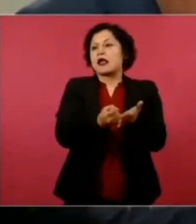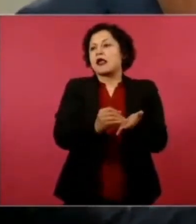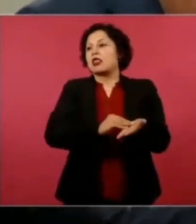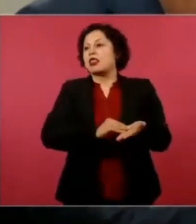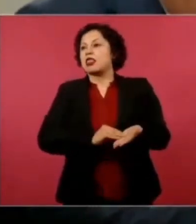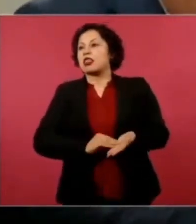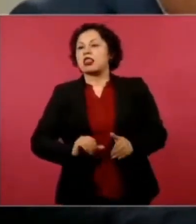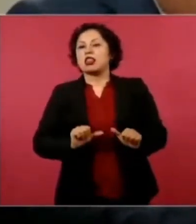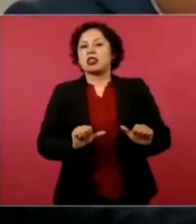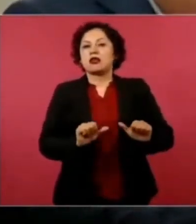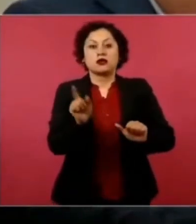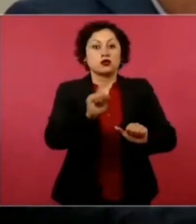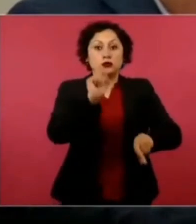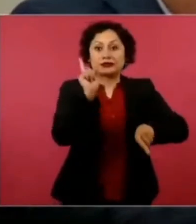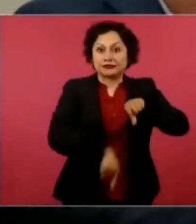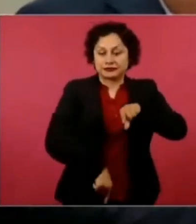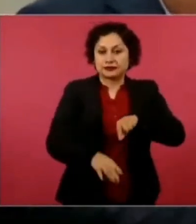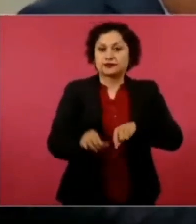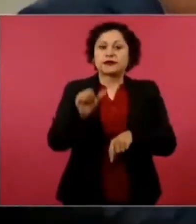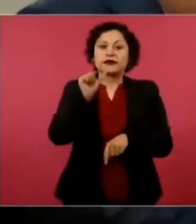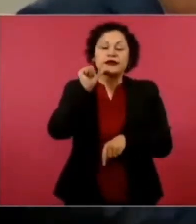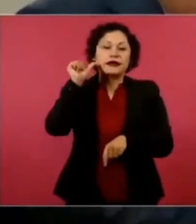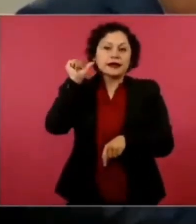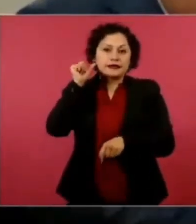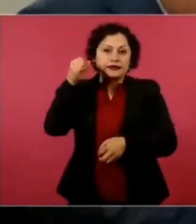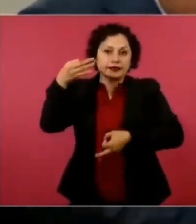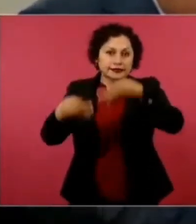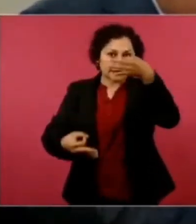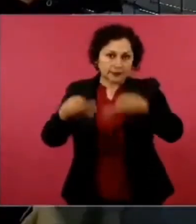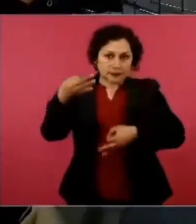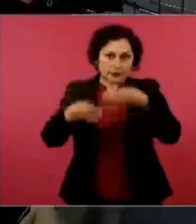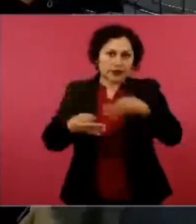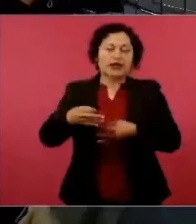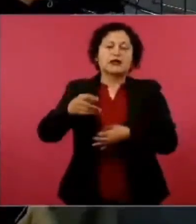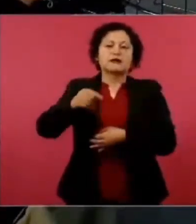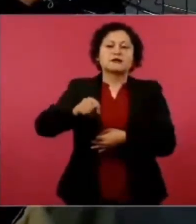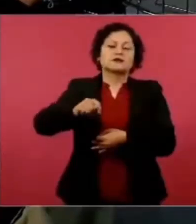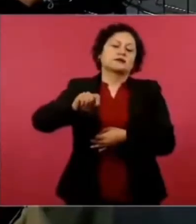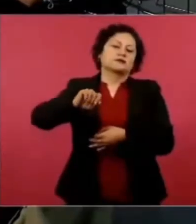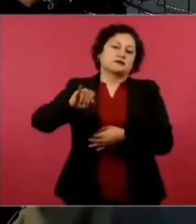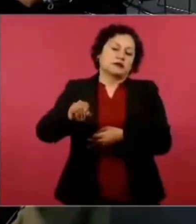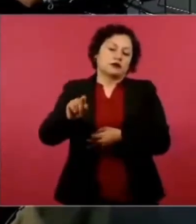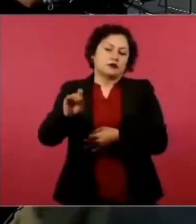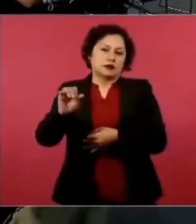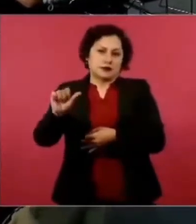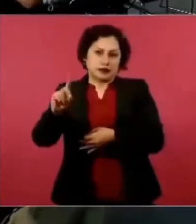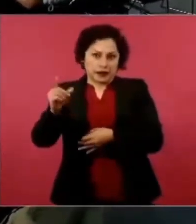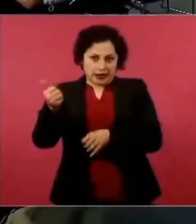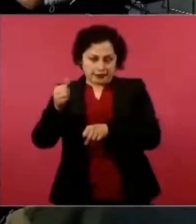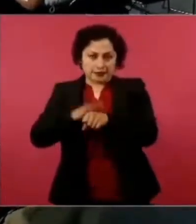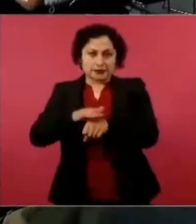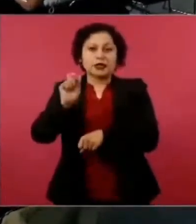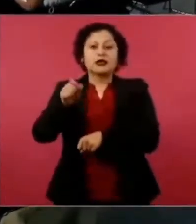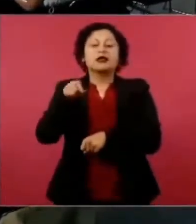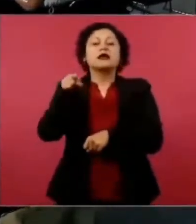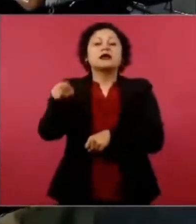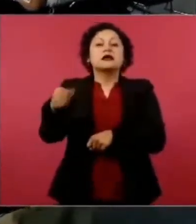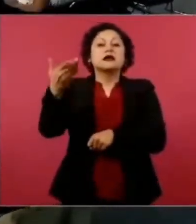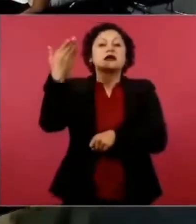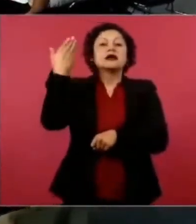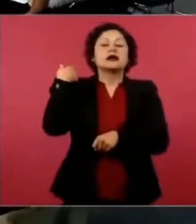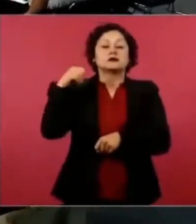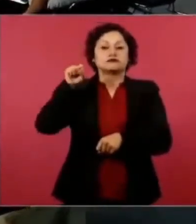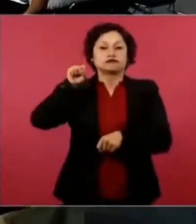del Tribunal Federal de Justicia Administrativa pues confirmó la resolución del sistema del SAT, que imponía a la exdirigente de la CENTE, el